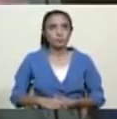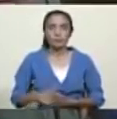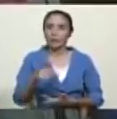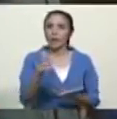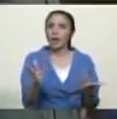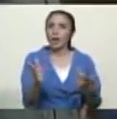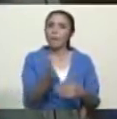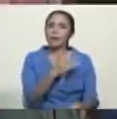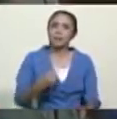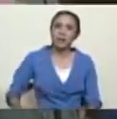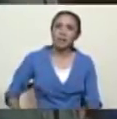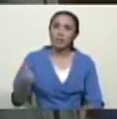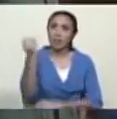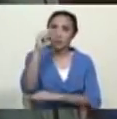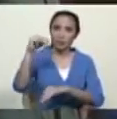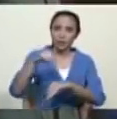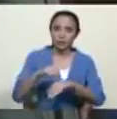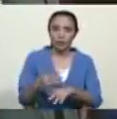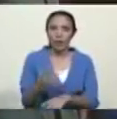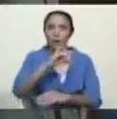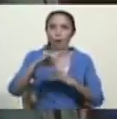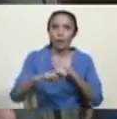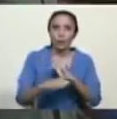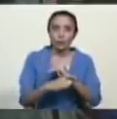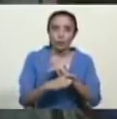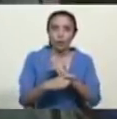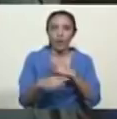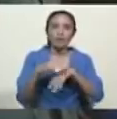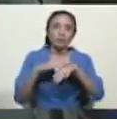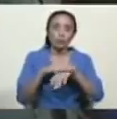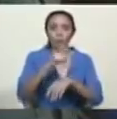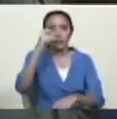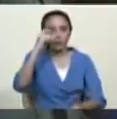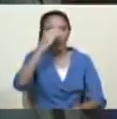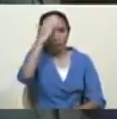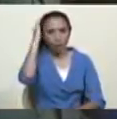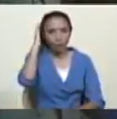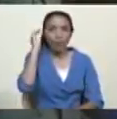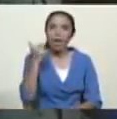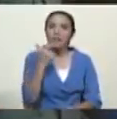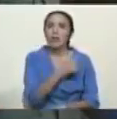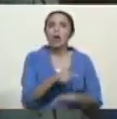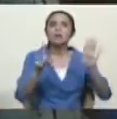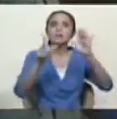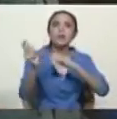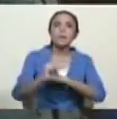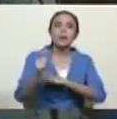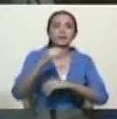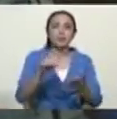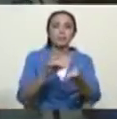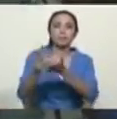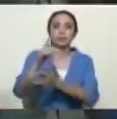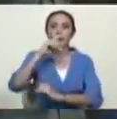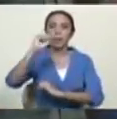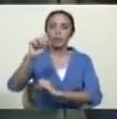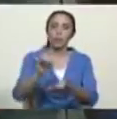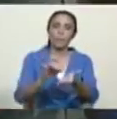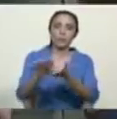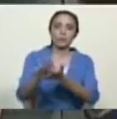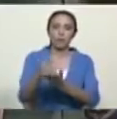presidente de esa asamblea, que es el mismo que está ahora, es Ramos Alú. En 6 meses se va Nicolás.